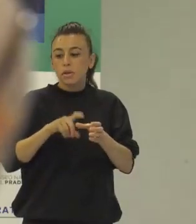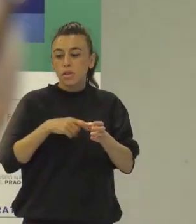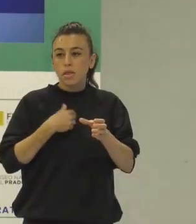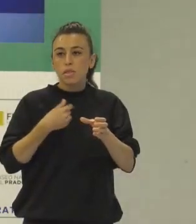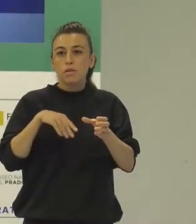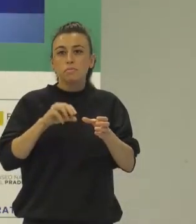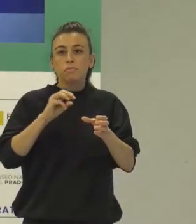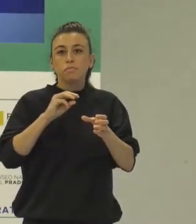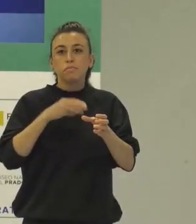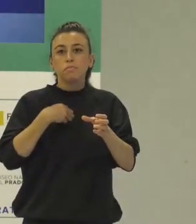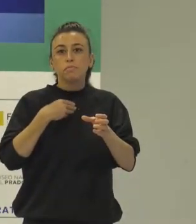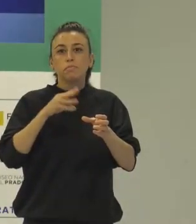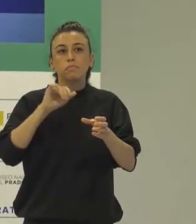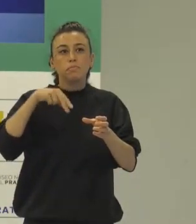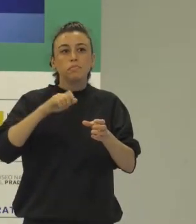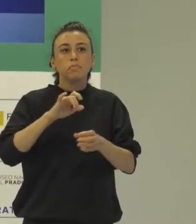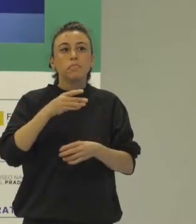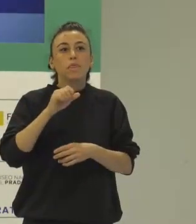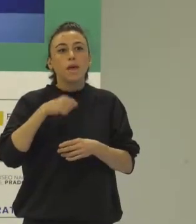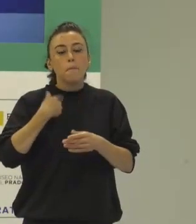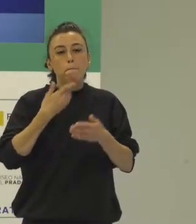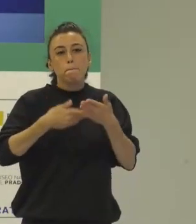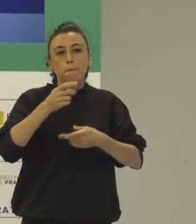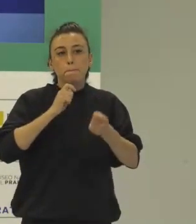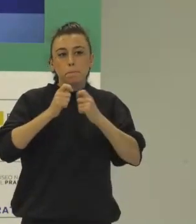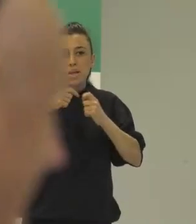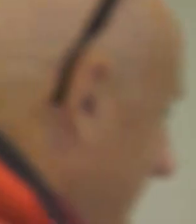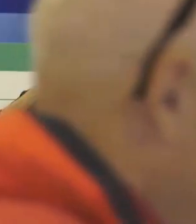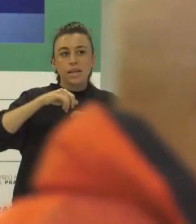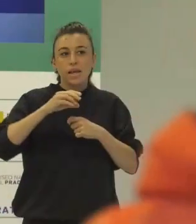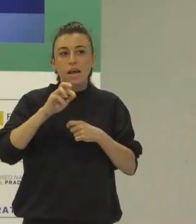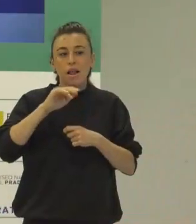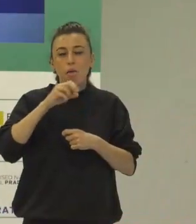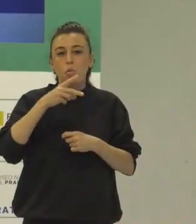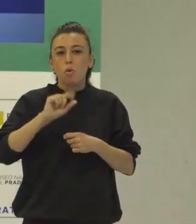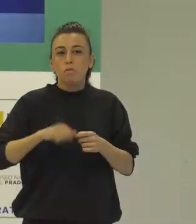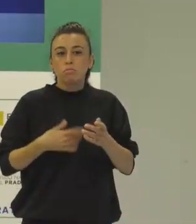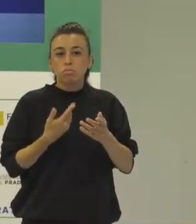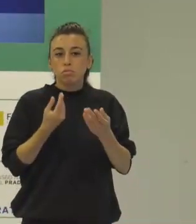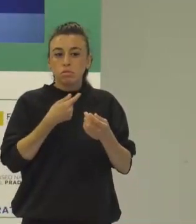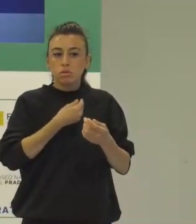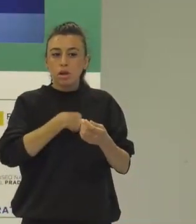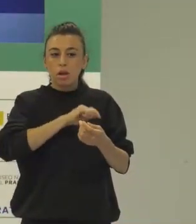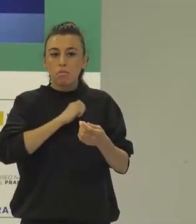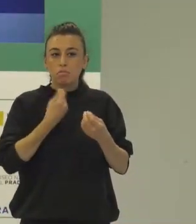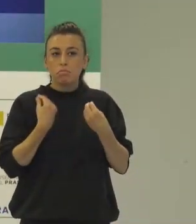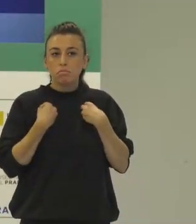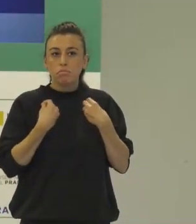Pineda, periodista de Nicaragua que vive exiliada en España, y Abraham Jiménez de